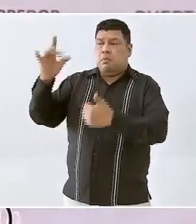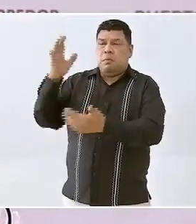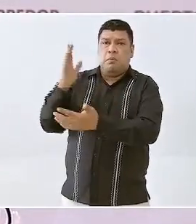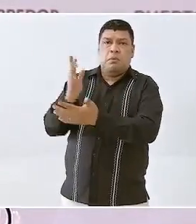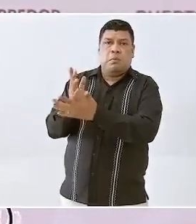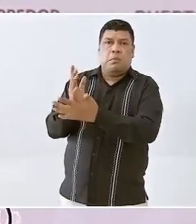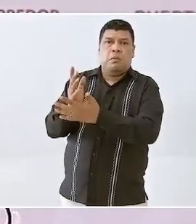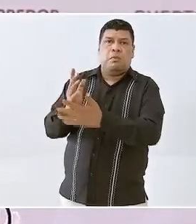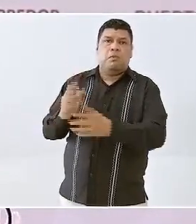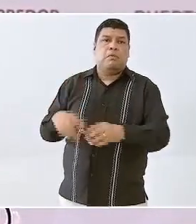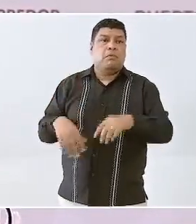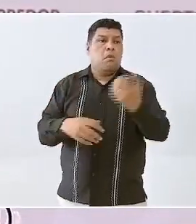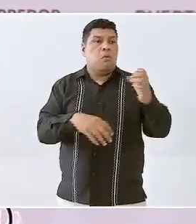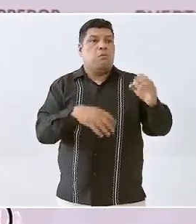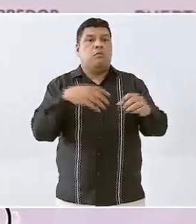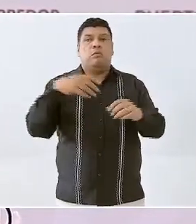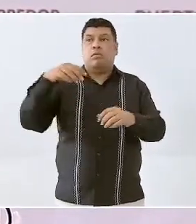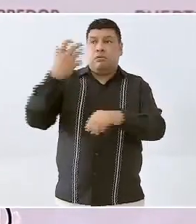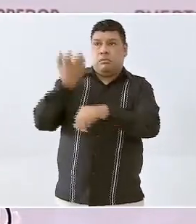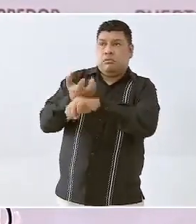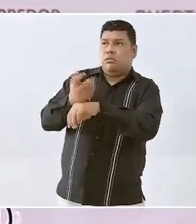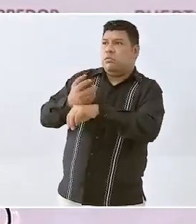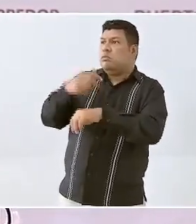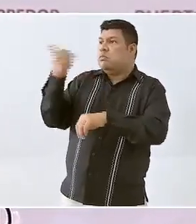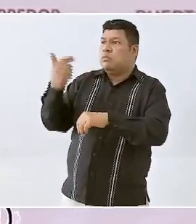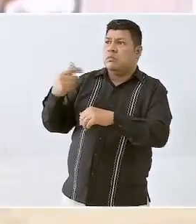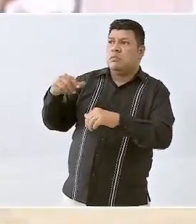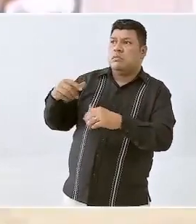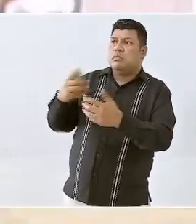con la costa este de Estados Unidos.